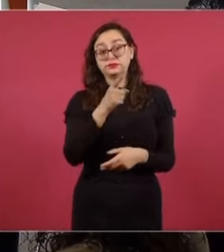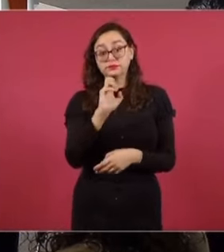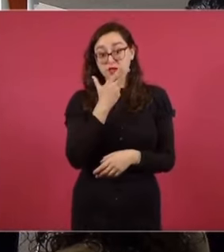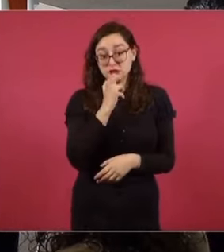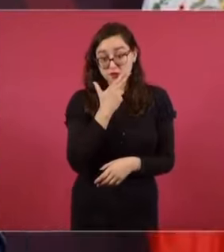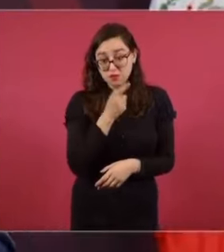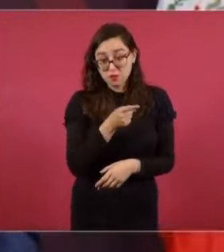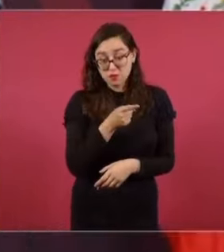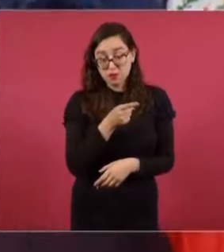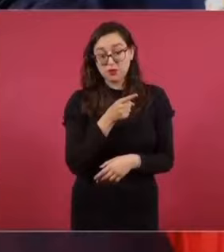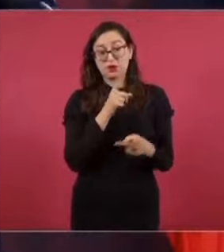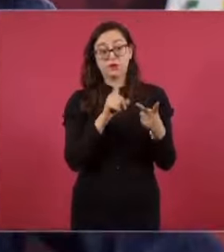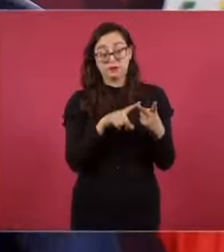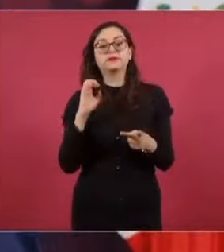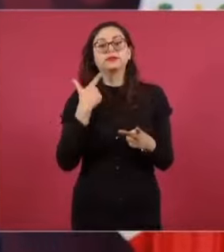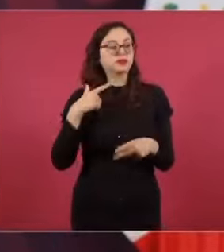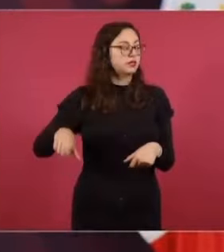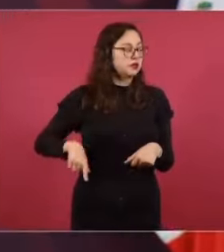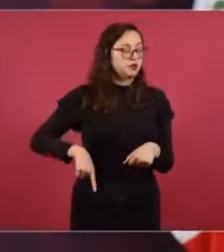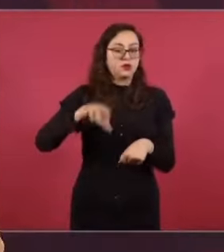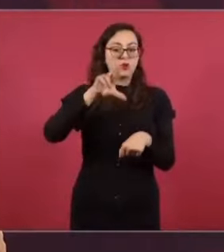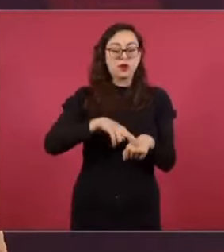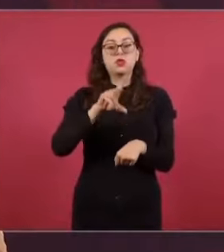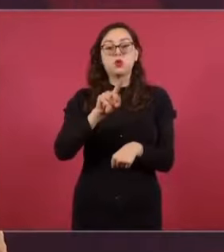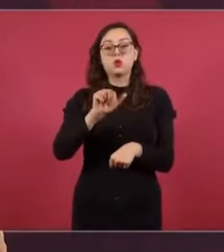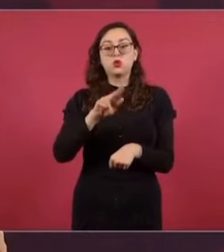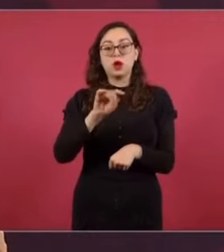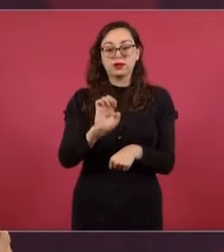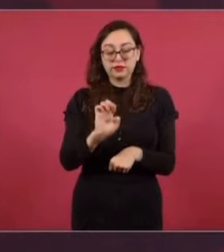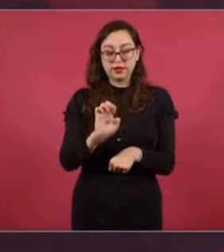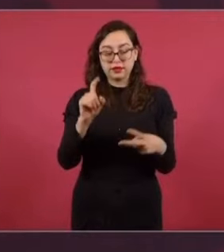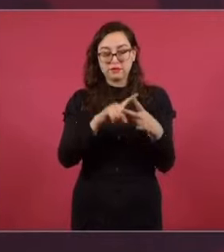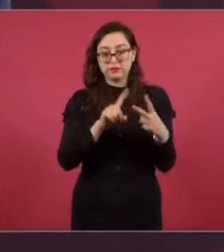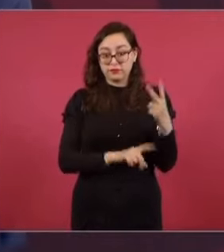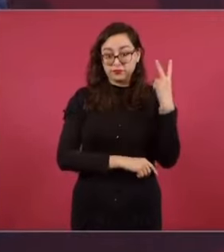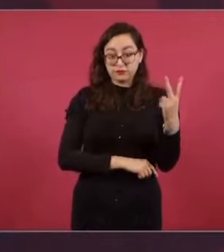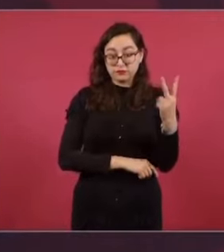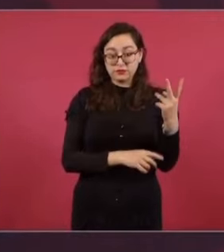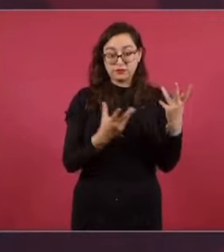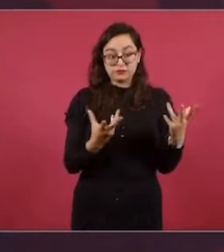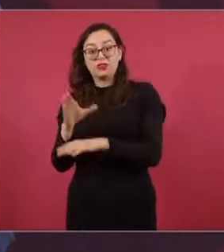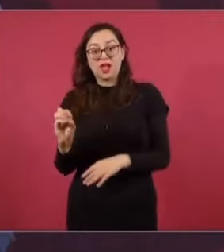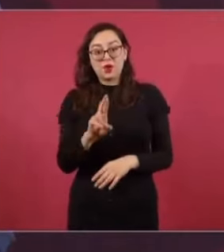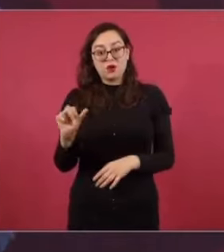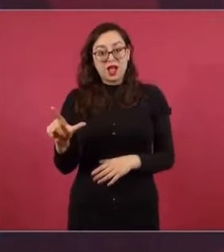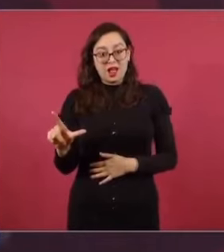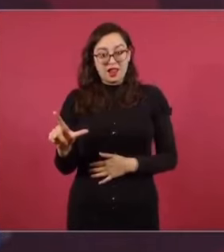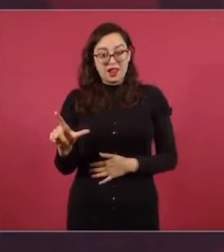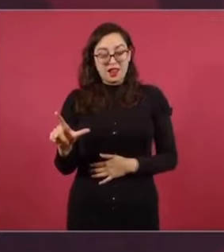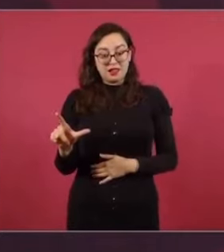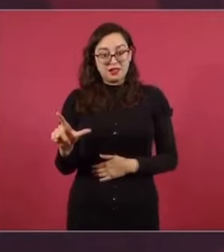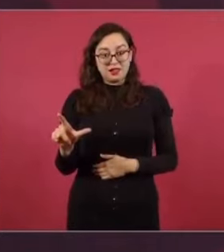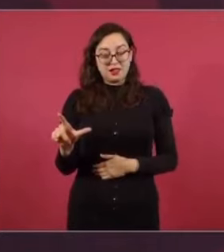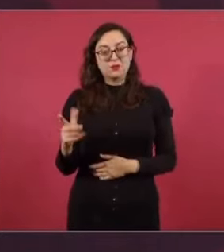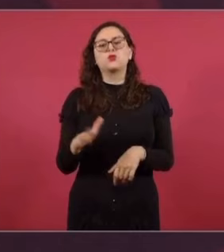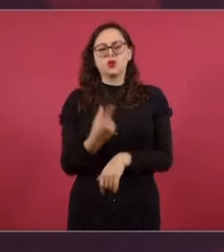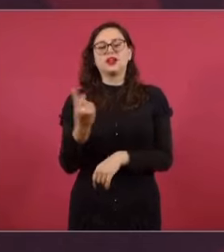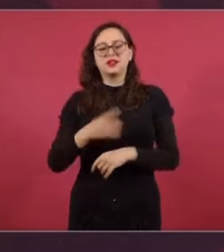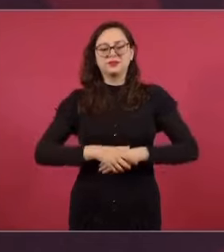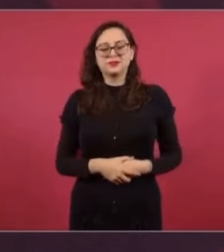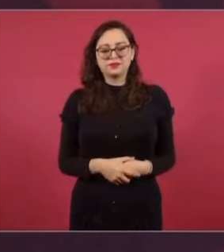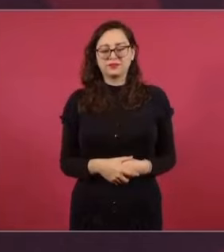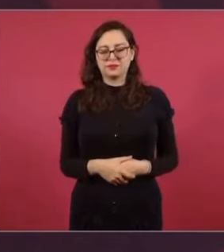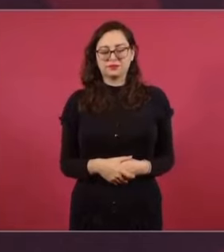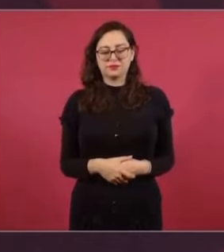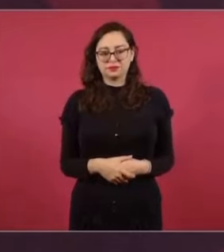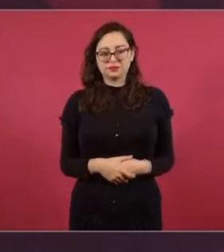Chihuahua y el exgobernador Duarte están aliados en contra de Corral, porque Corral fue